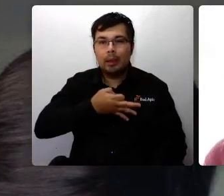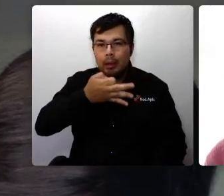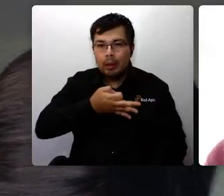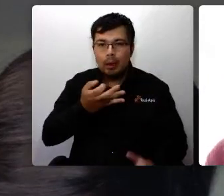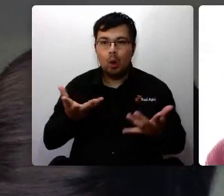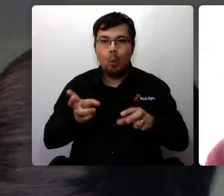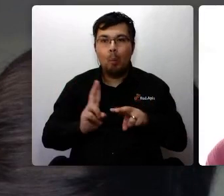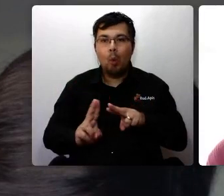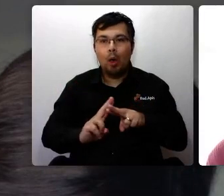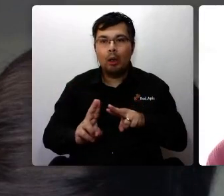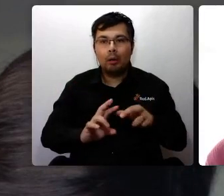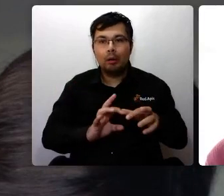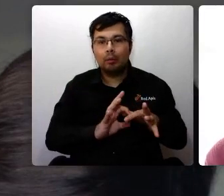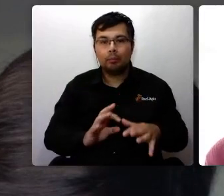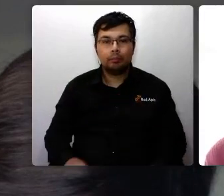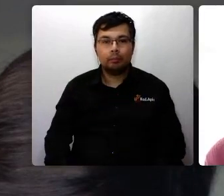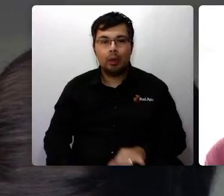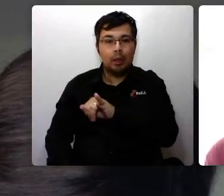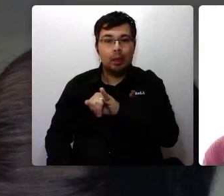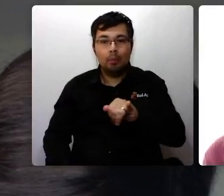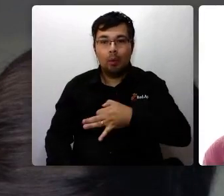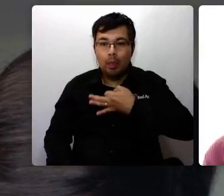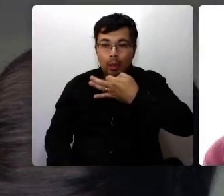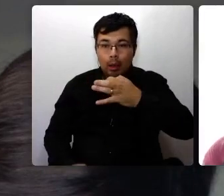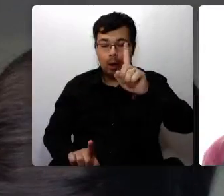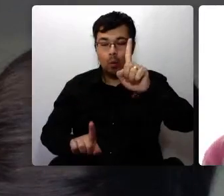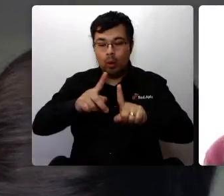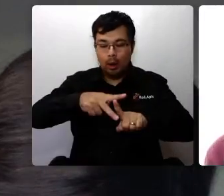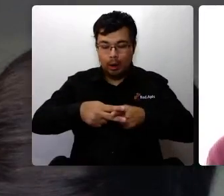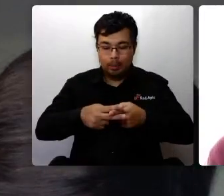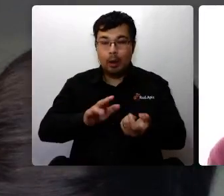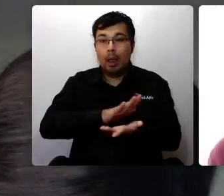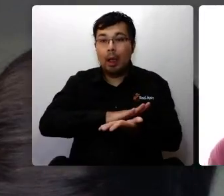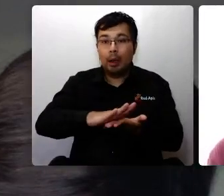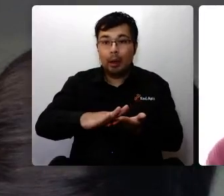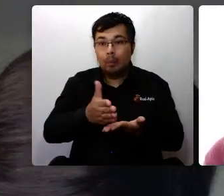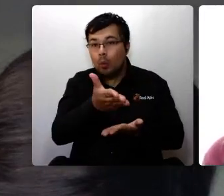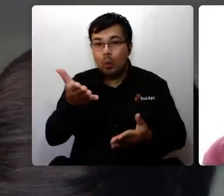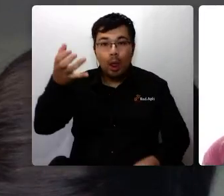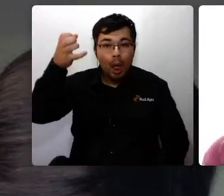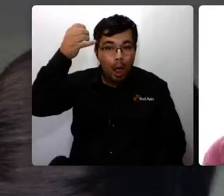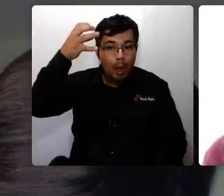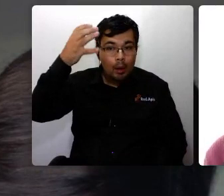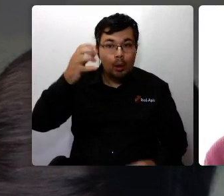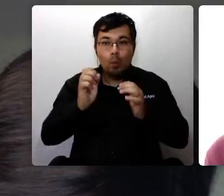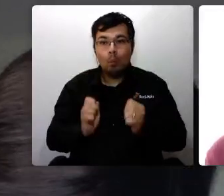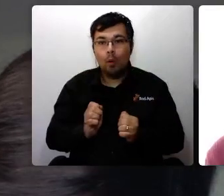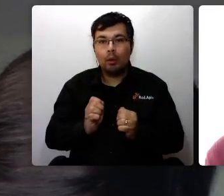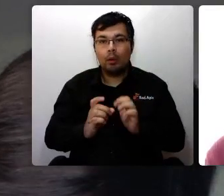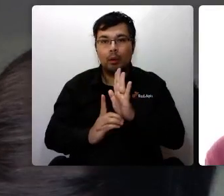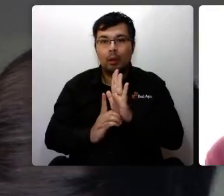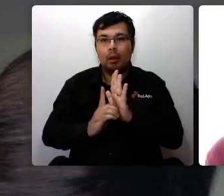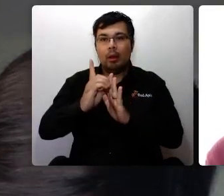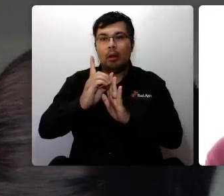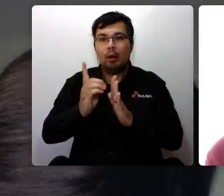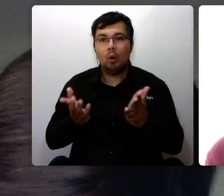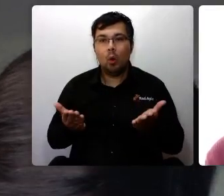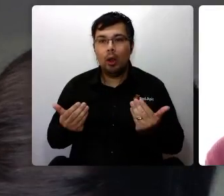algunas herramientas gratuitas que para que ustedes puedan aprender y puedan desarrollar lo que necesiten hoy